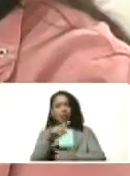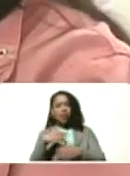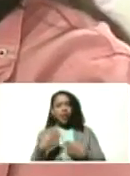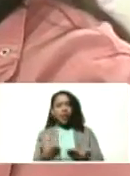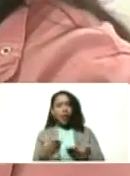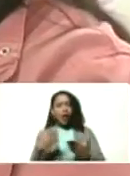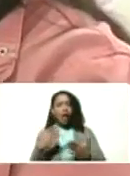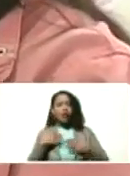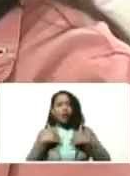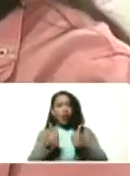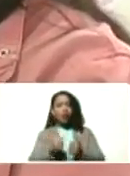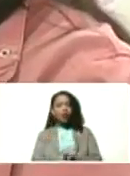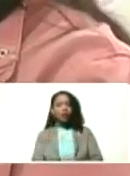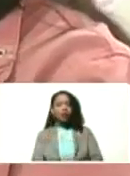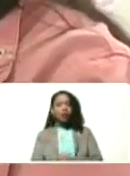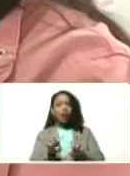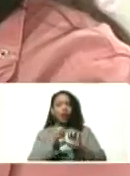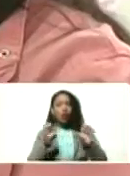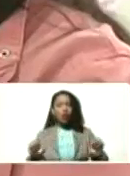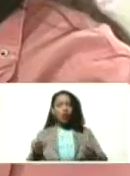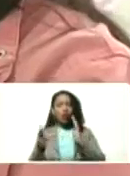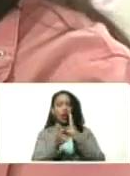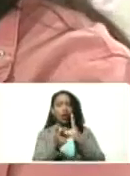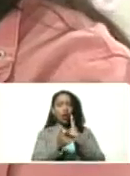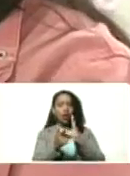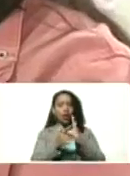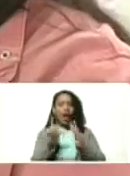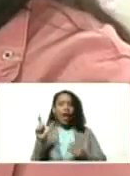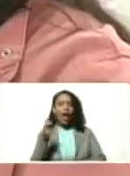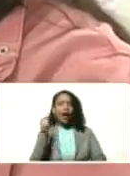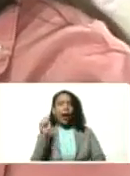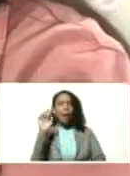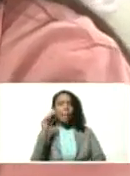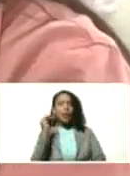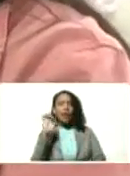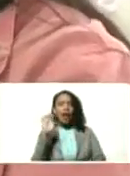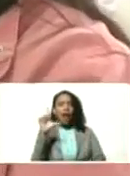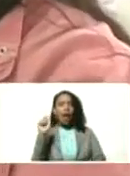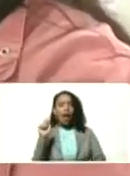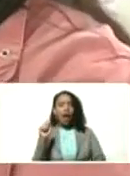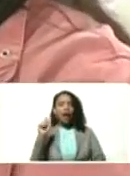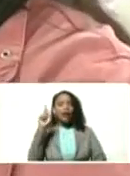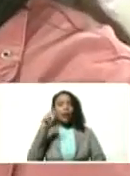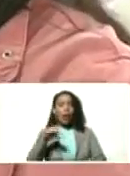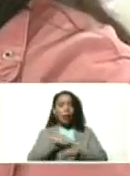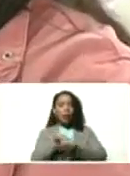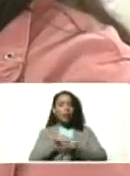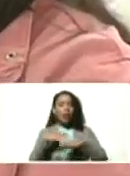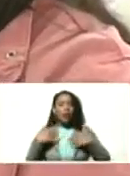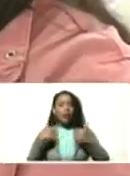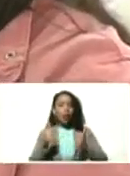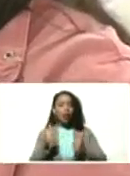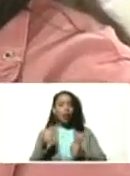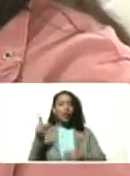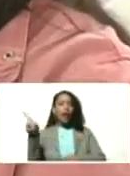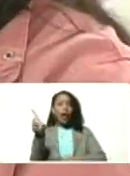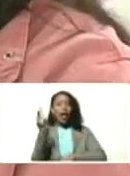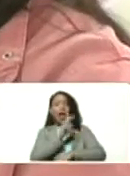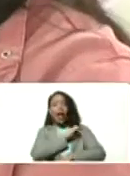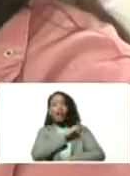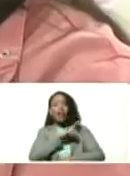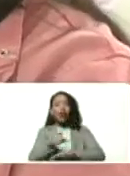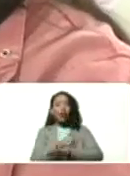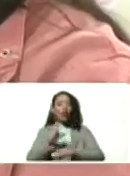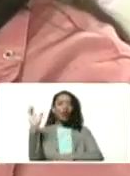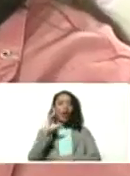de la Salud, Educación y Tecnología, con nuestra ministra Magaly Nahum como jefe de gobierno y la alcaldía